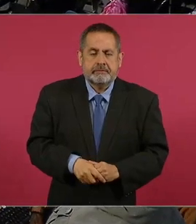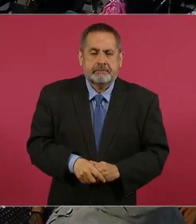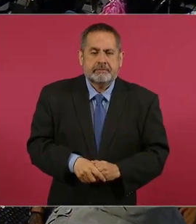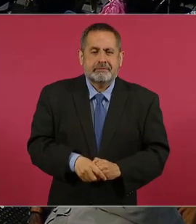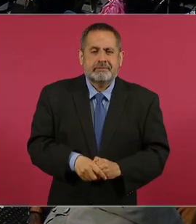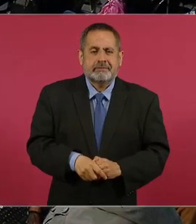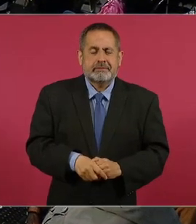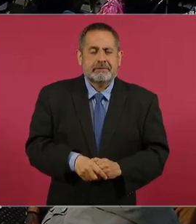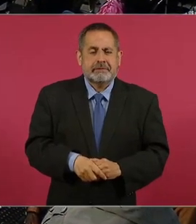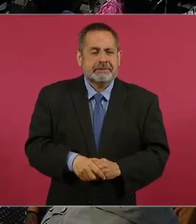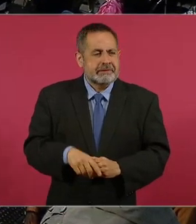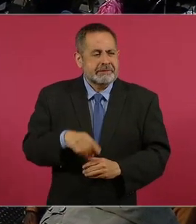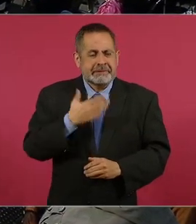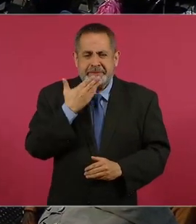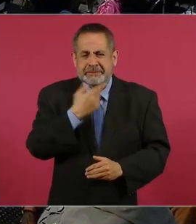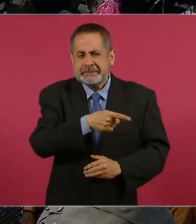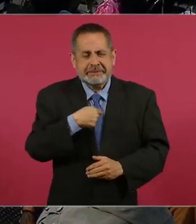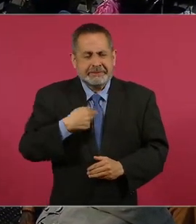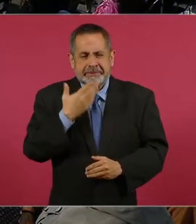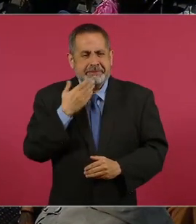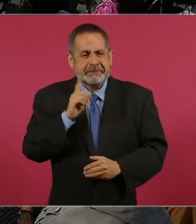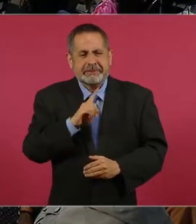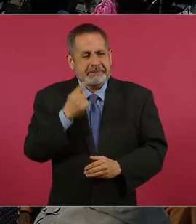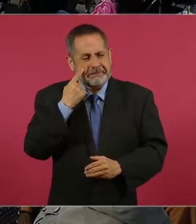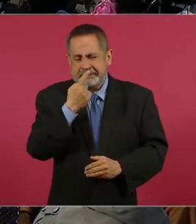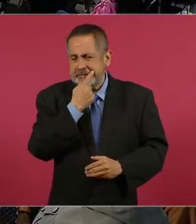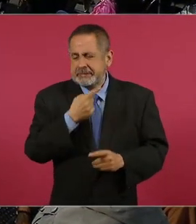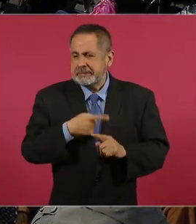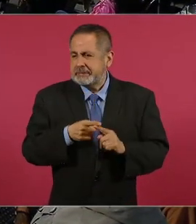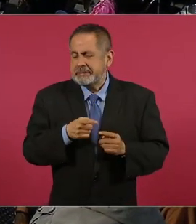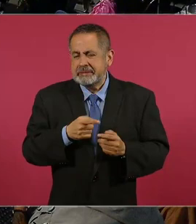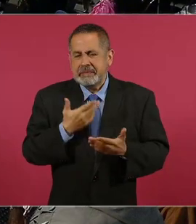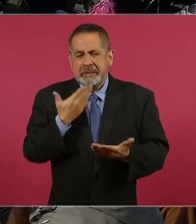no nos caímos bien,